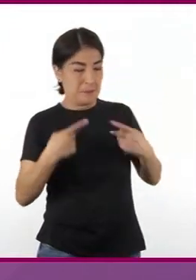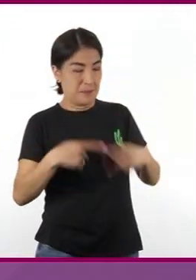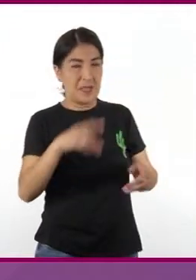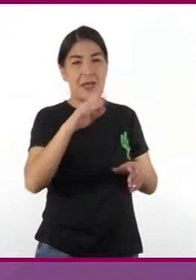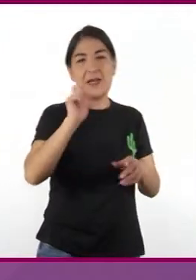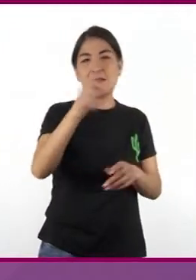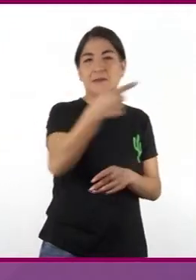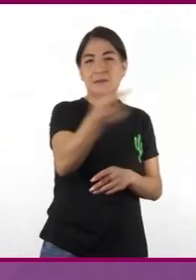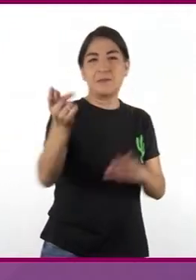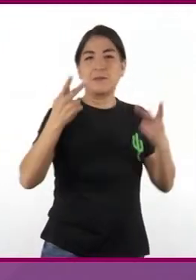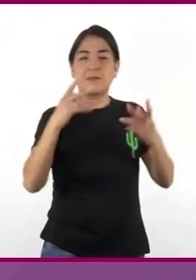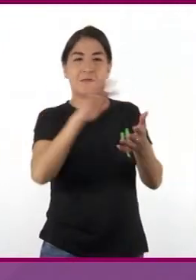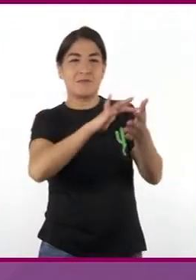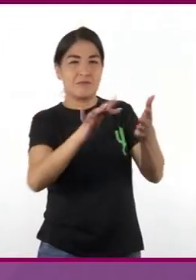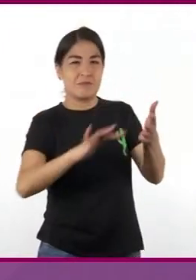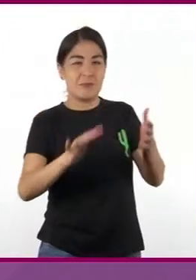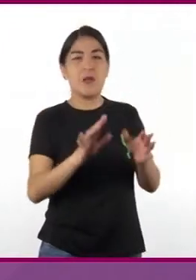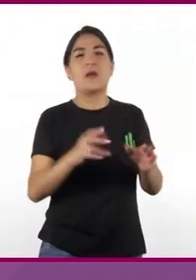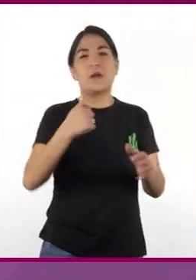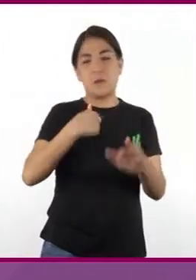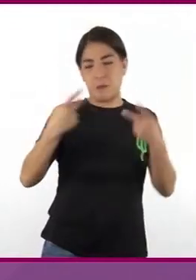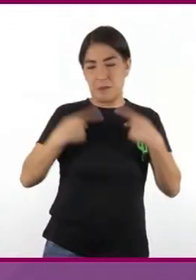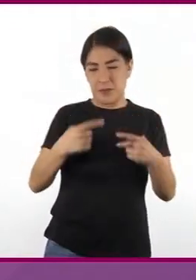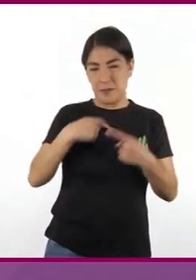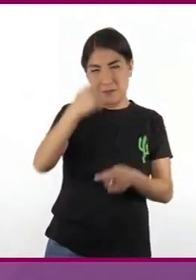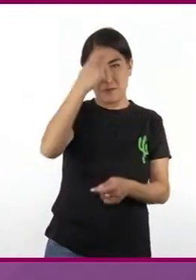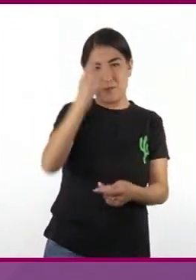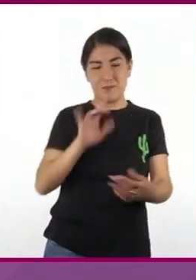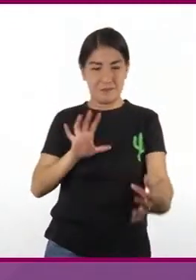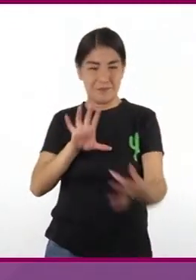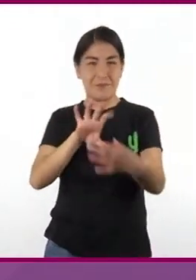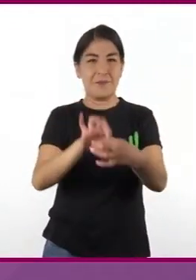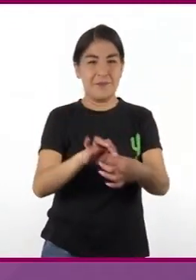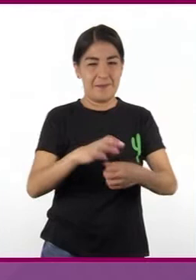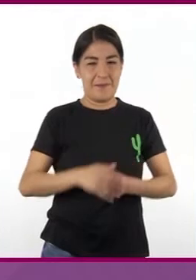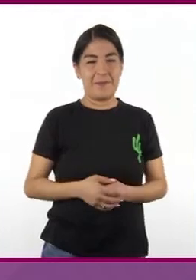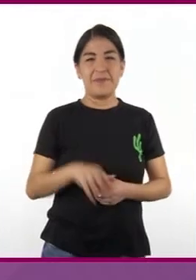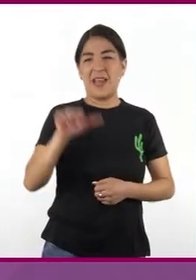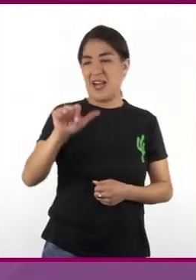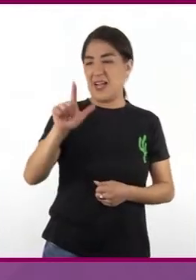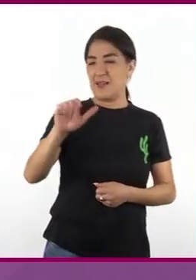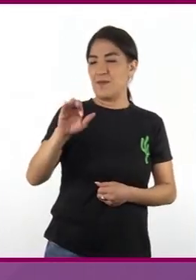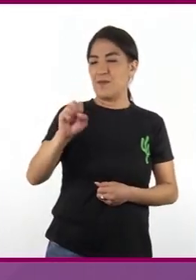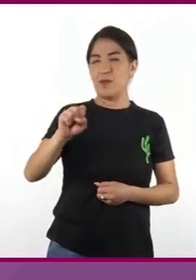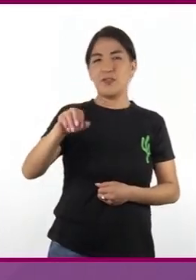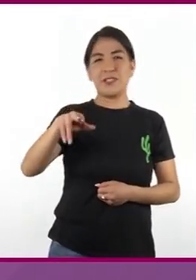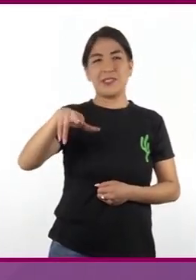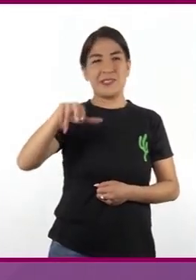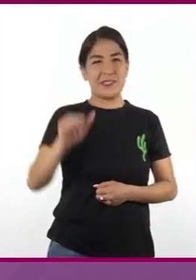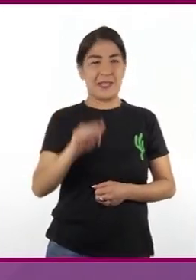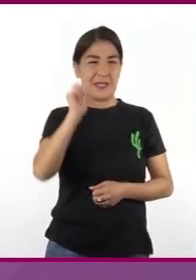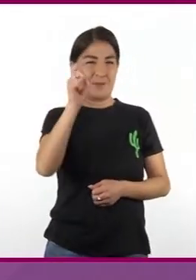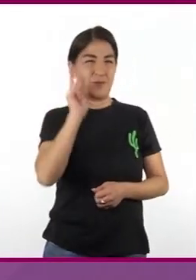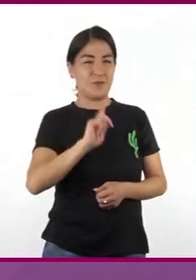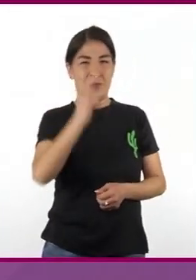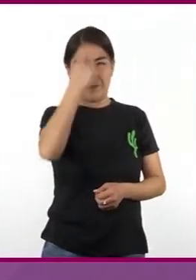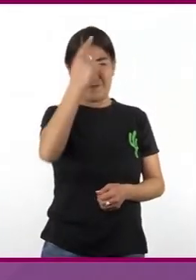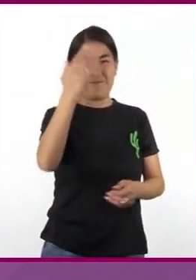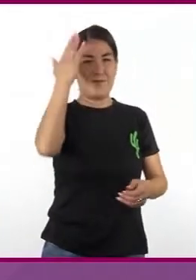Pienso en este sentido en ese breve prólogo que Alfonsina Storni escribe para su poemario Languidez